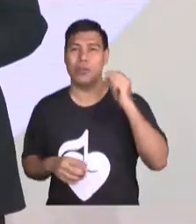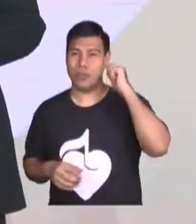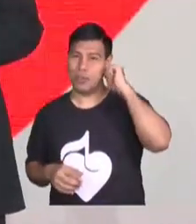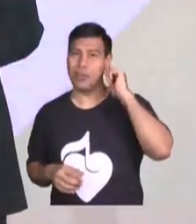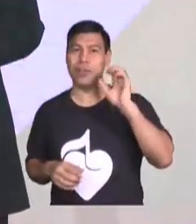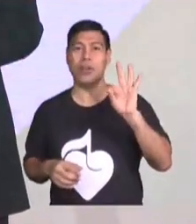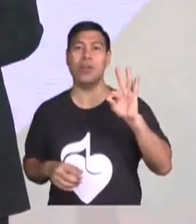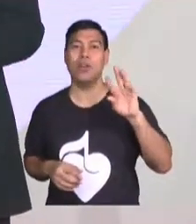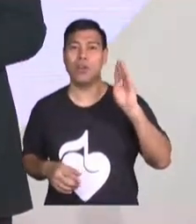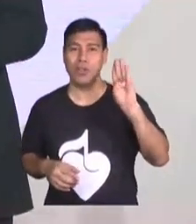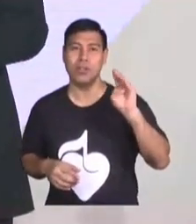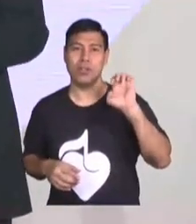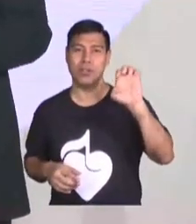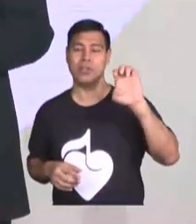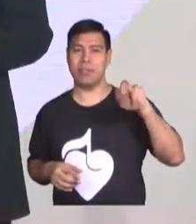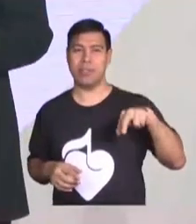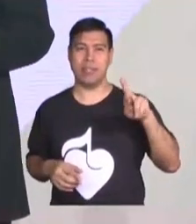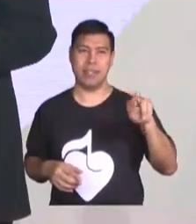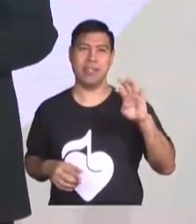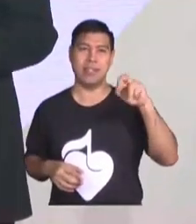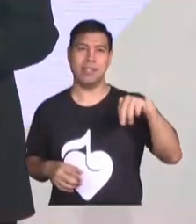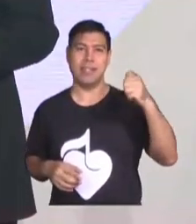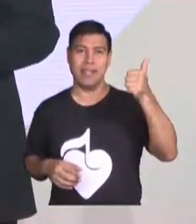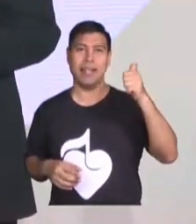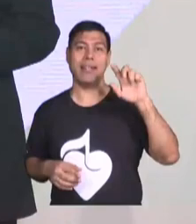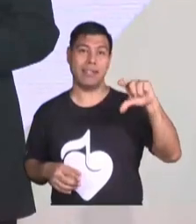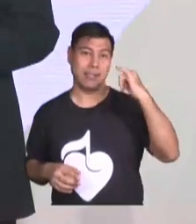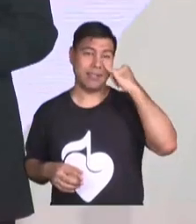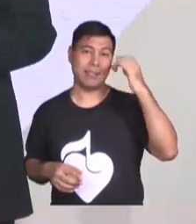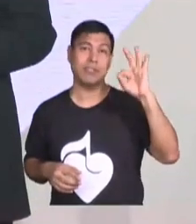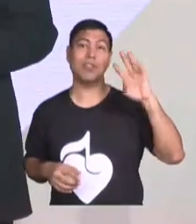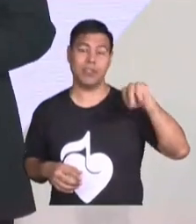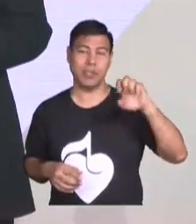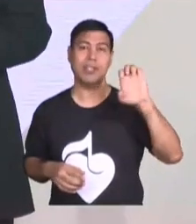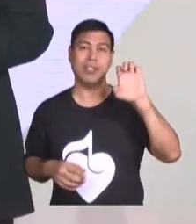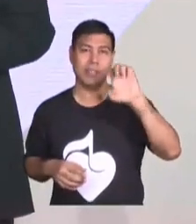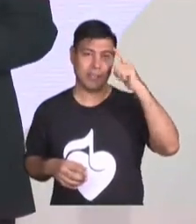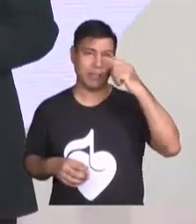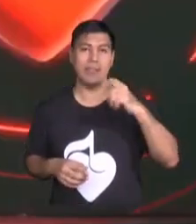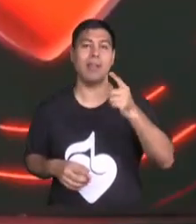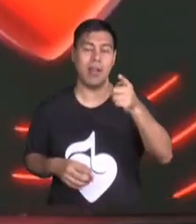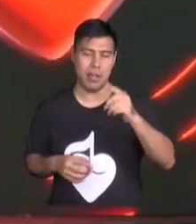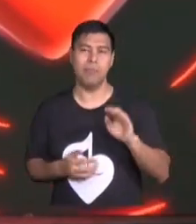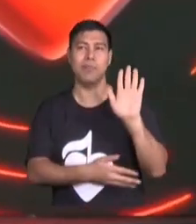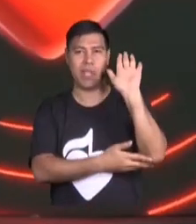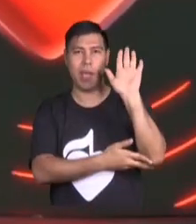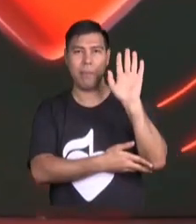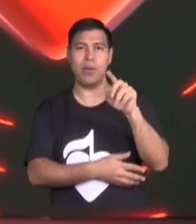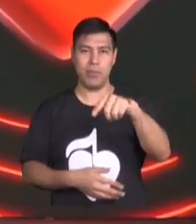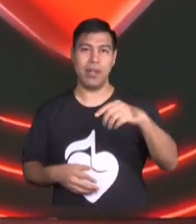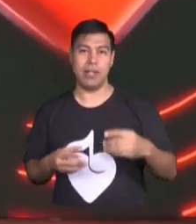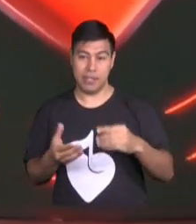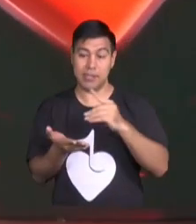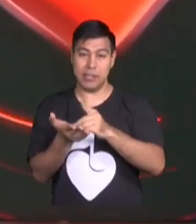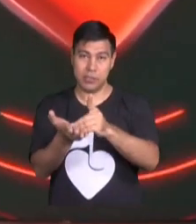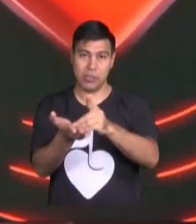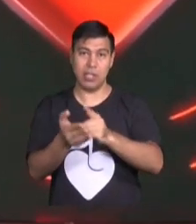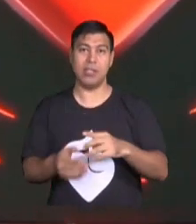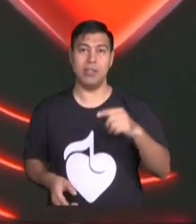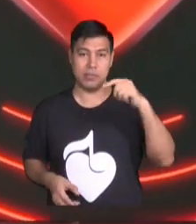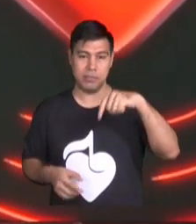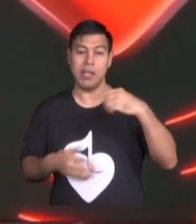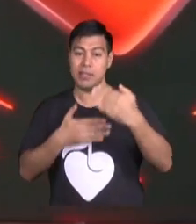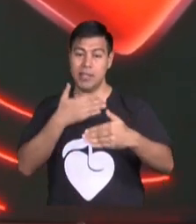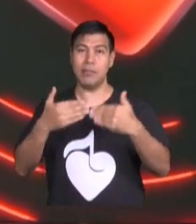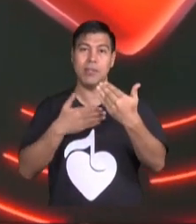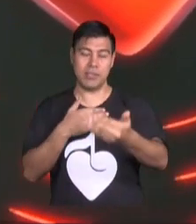departamentales somos las encargadas de aprobar el trámite de colectas públicas, ¿verdad? Entonces, ya tenemos un par de meses de estar en este proceso